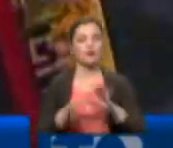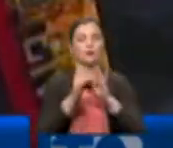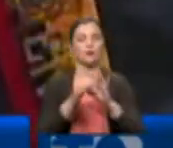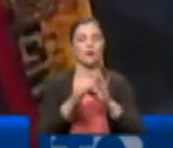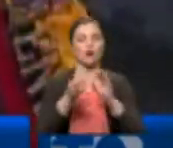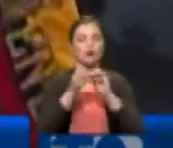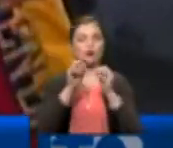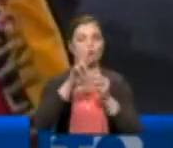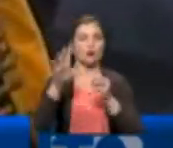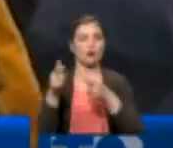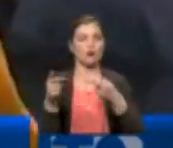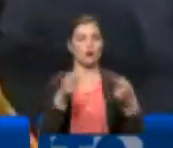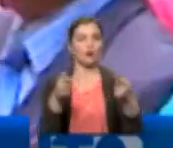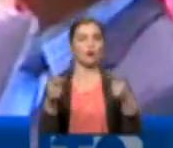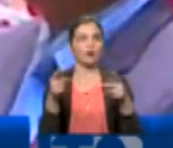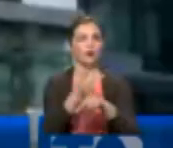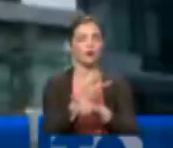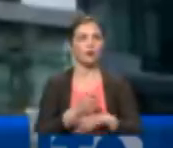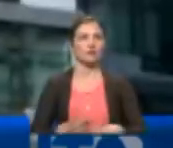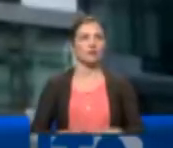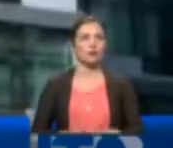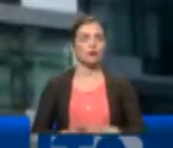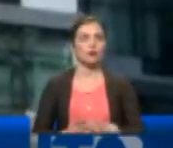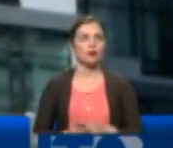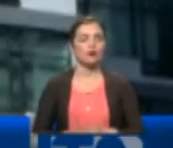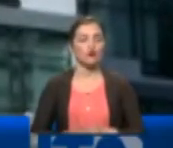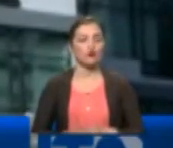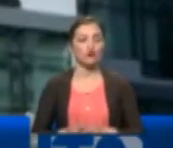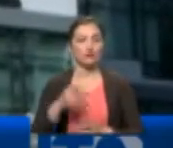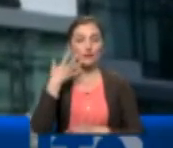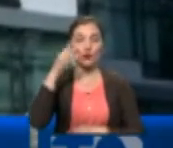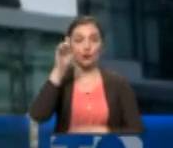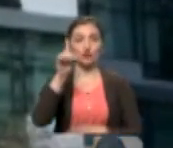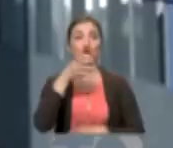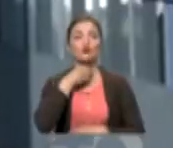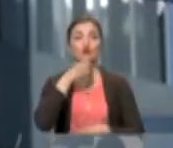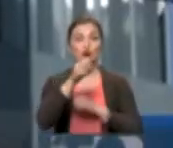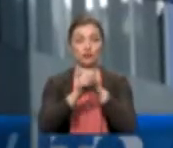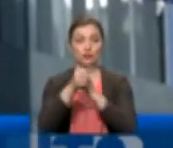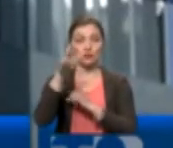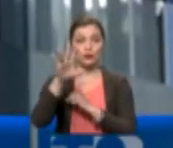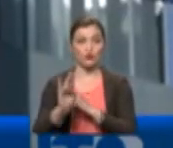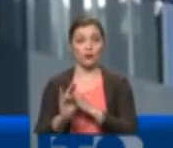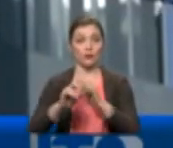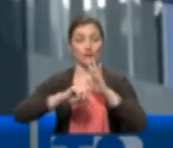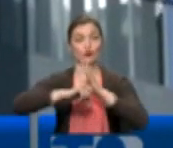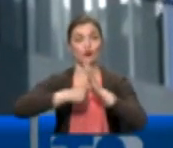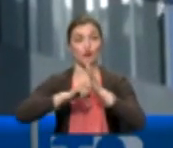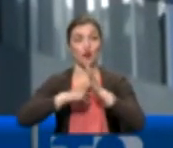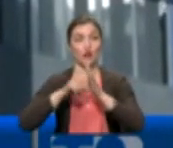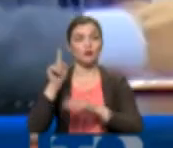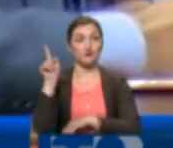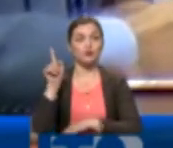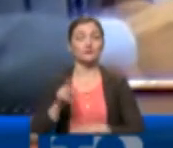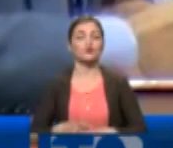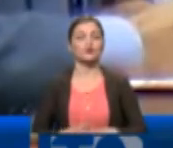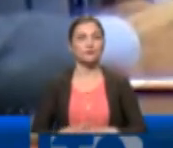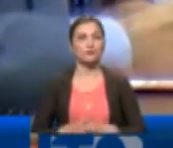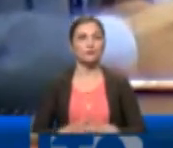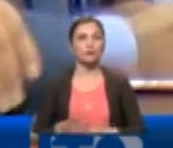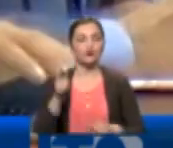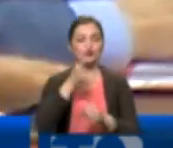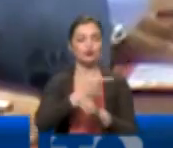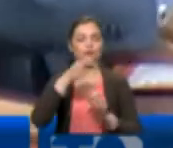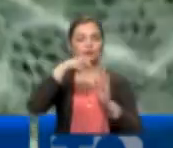de militancia se hacían cada vez más evidentes. Fue el 1 de agosto de 2017 que la Contraloría General del Estado dispuso